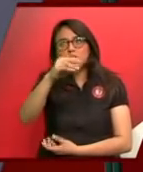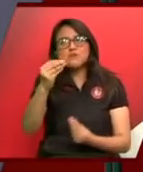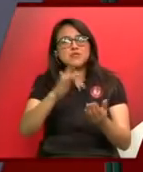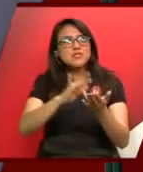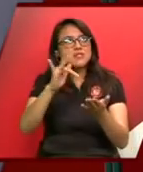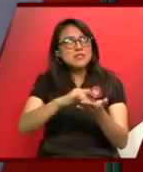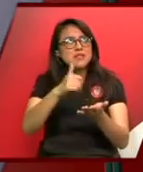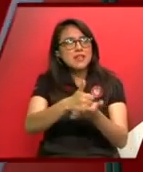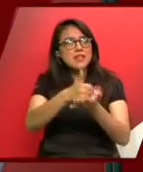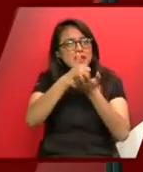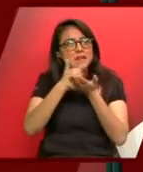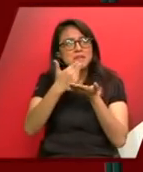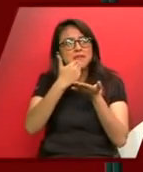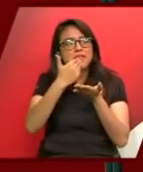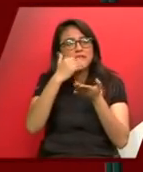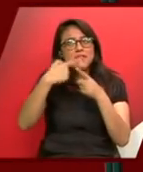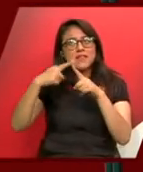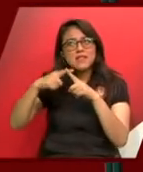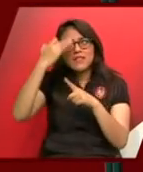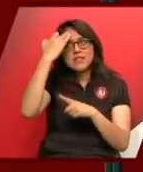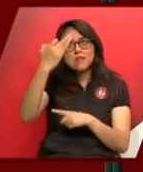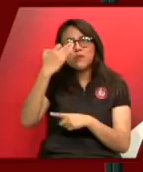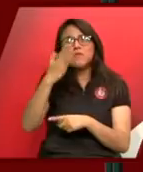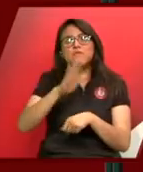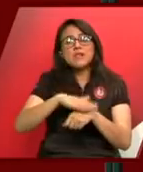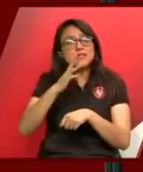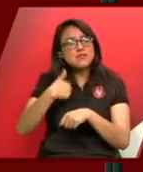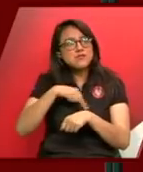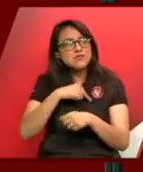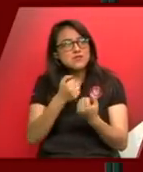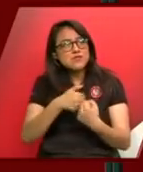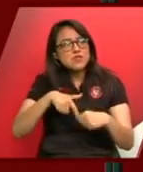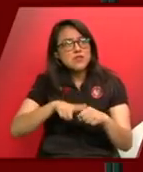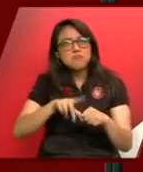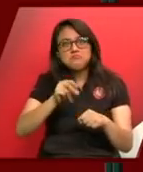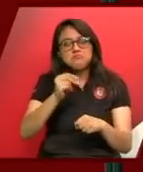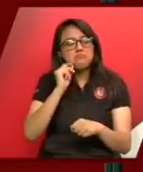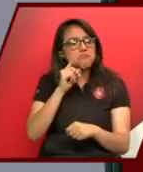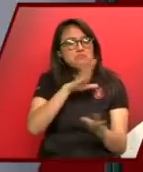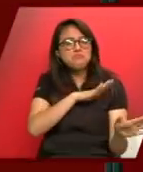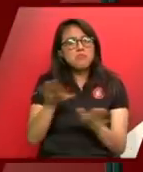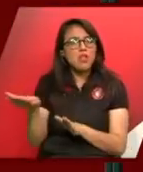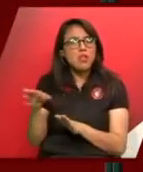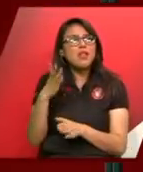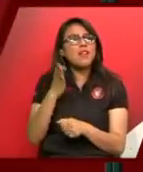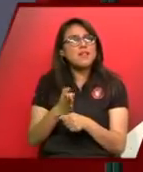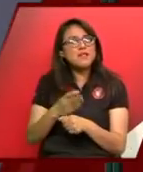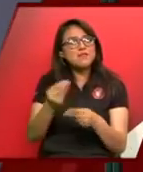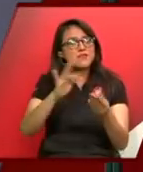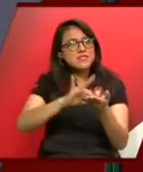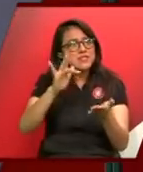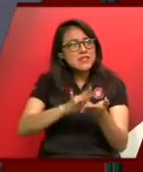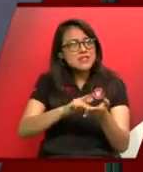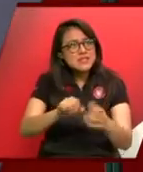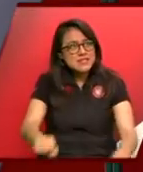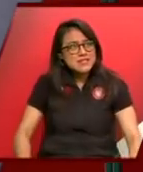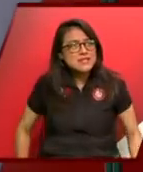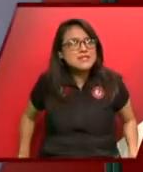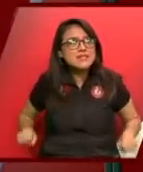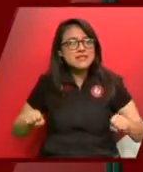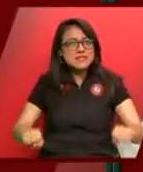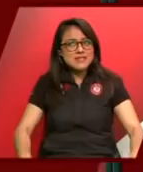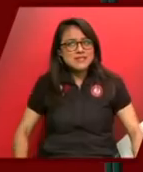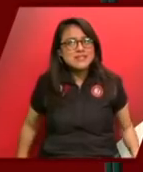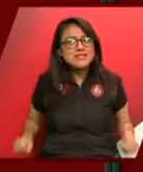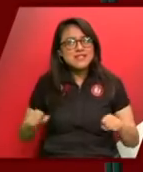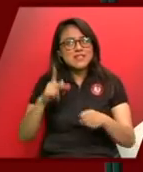la ayuda que han dado por tanto tiempo y más a nosotros, que para la sociedad no existimos, pero estamos presentes. Gracias por la silla nuevamente de